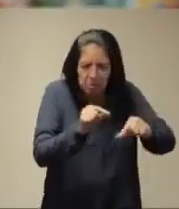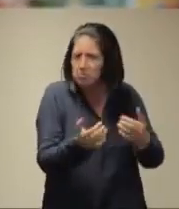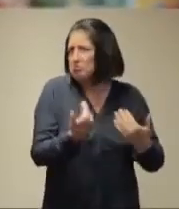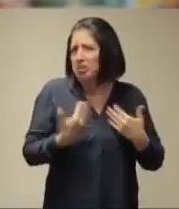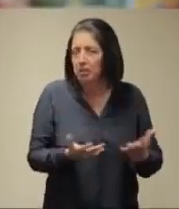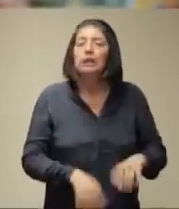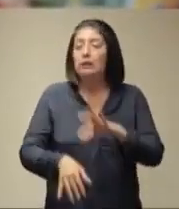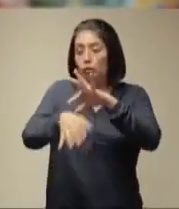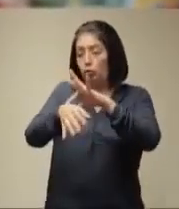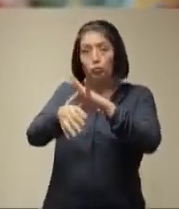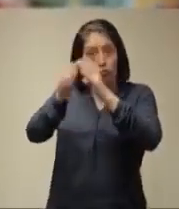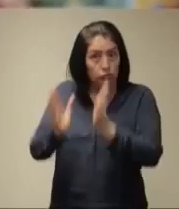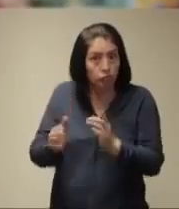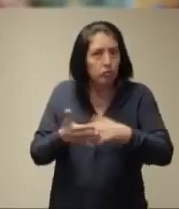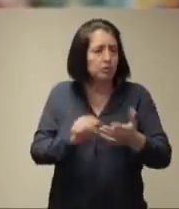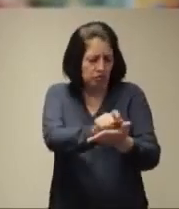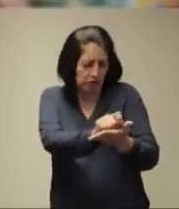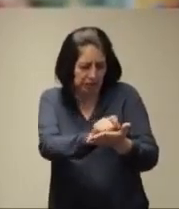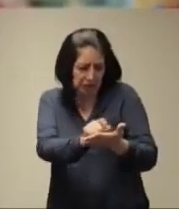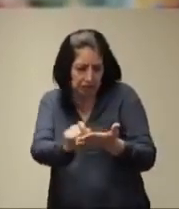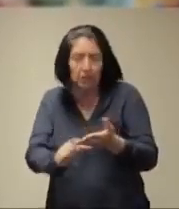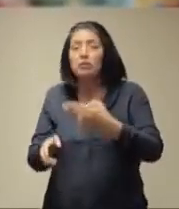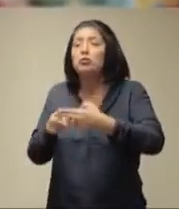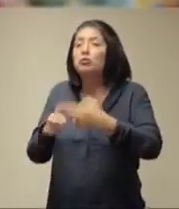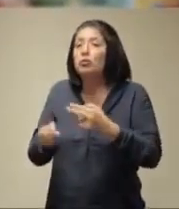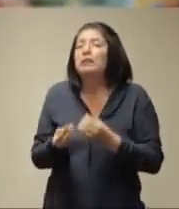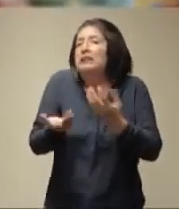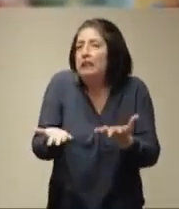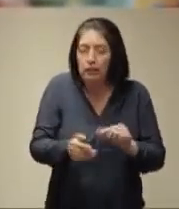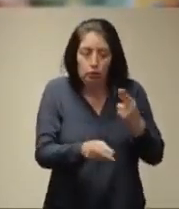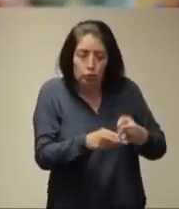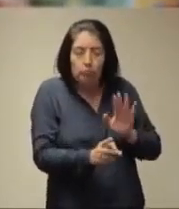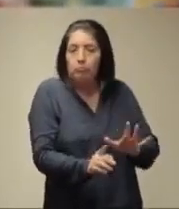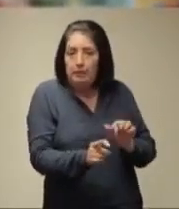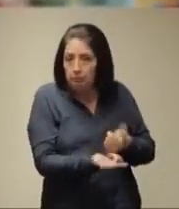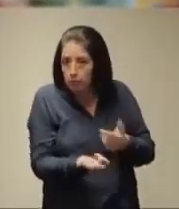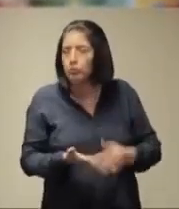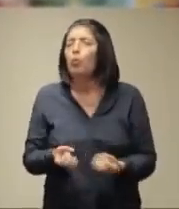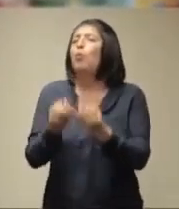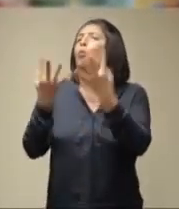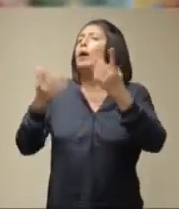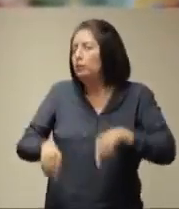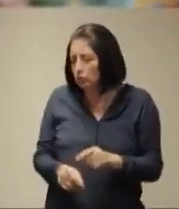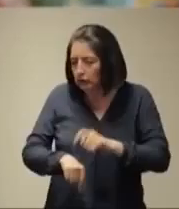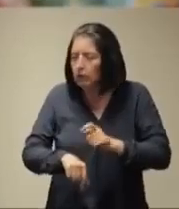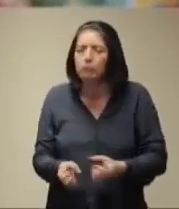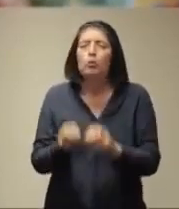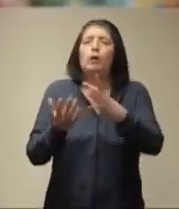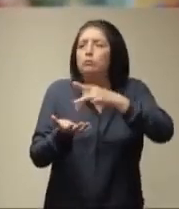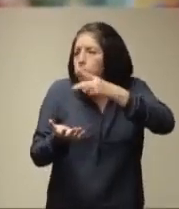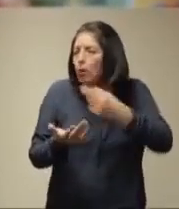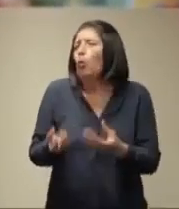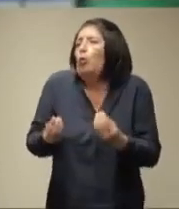Todos los médicos tienen la obligación de recetar los medicamentos consignando el nombre genérico, dosis, duración del tratamiento y vía